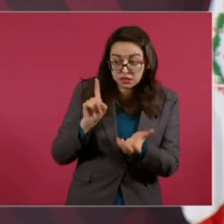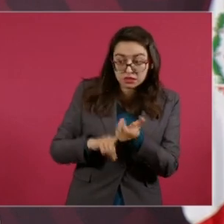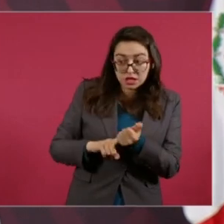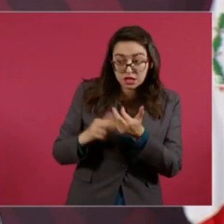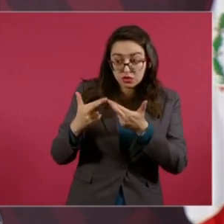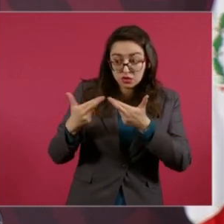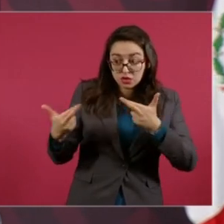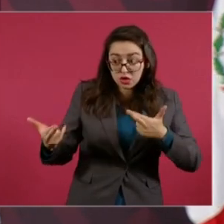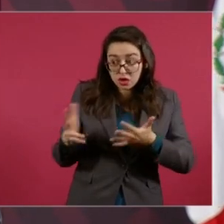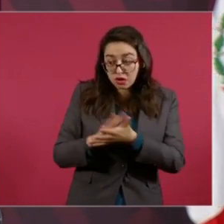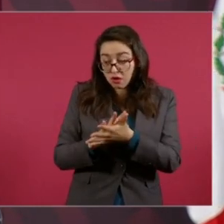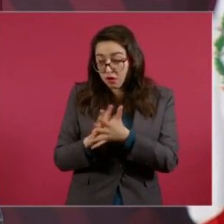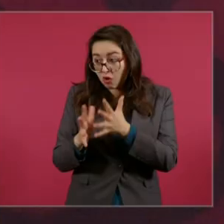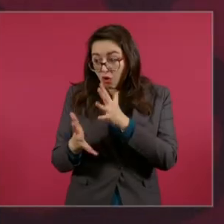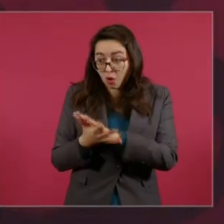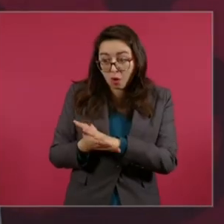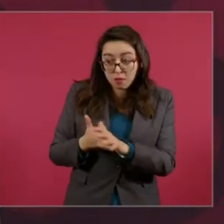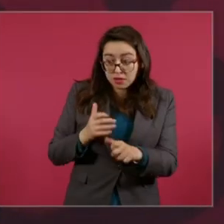de complicidad?